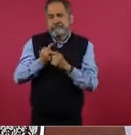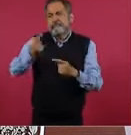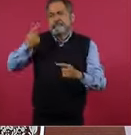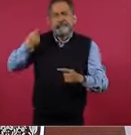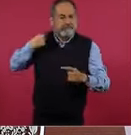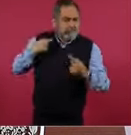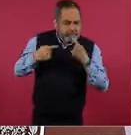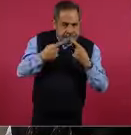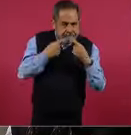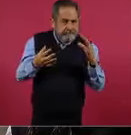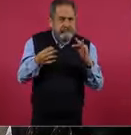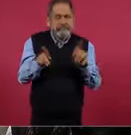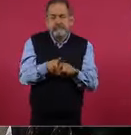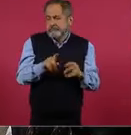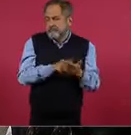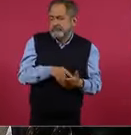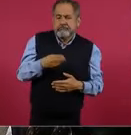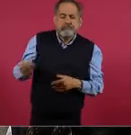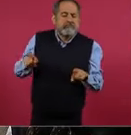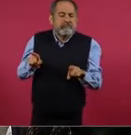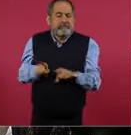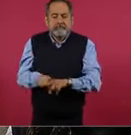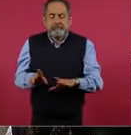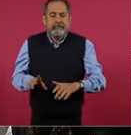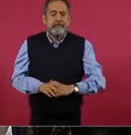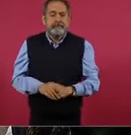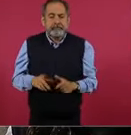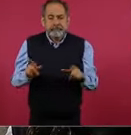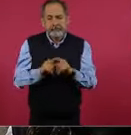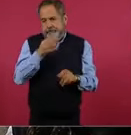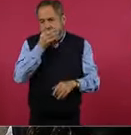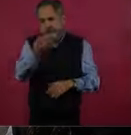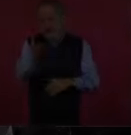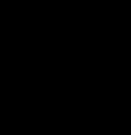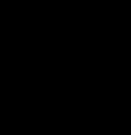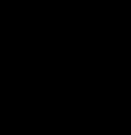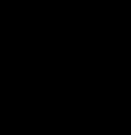en los otros casos. Ese es el aporte que queríamos hacer al respecto y sería todo por mi cuenta. Muchas gracias.